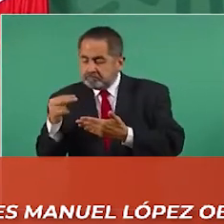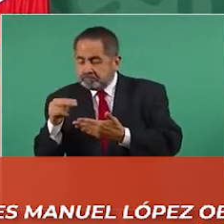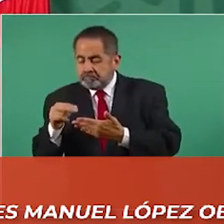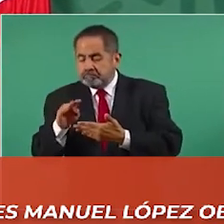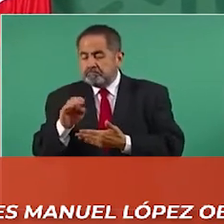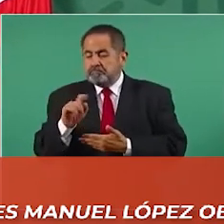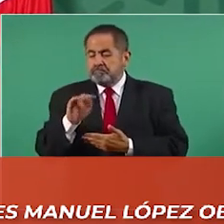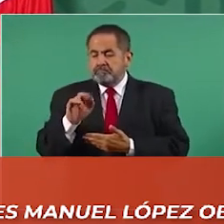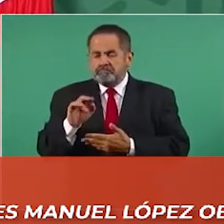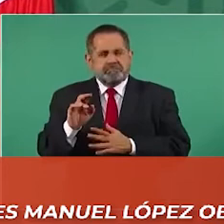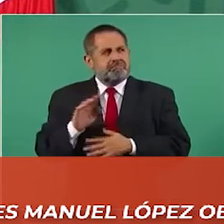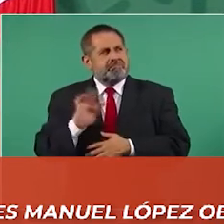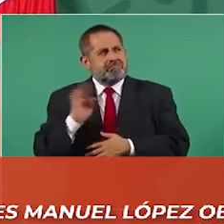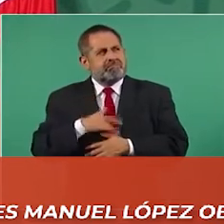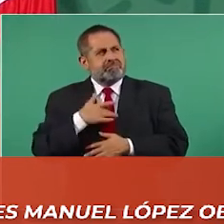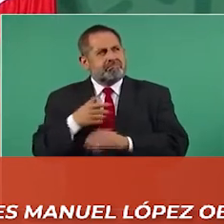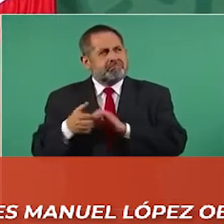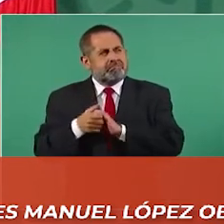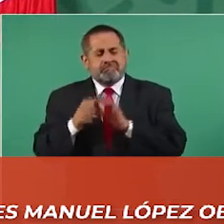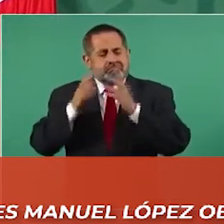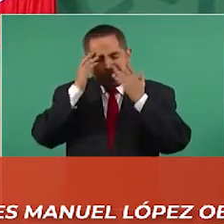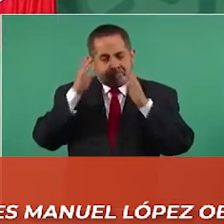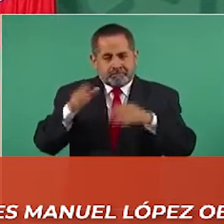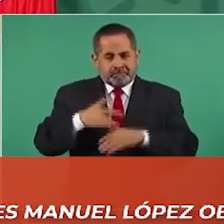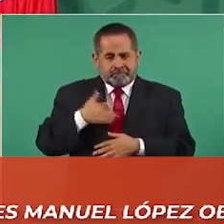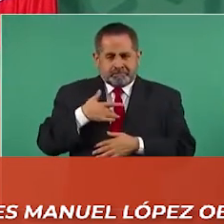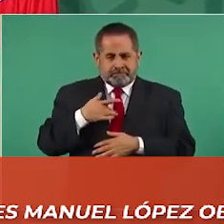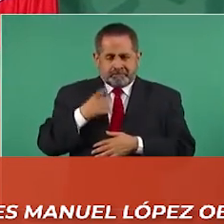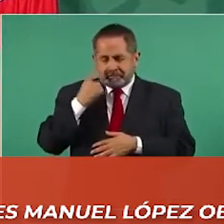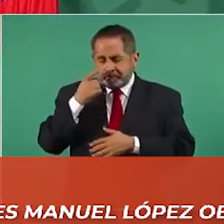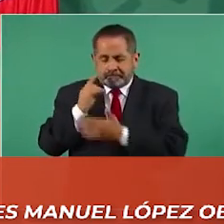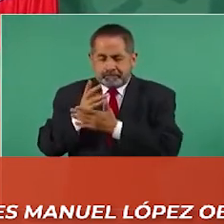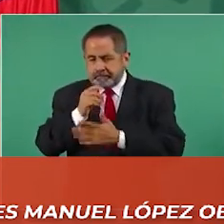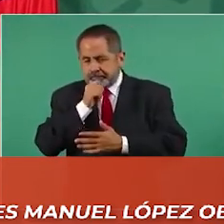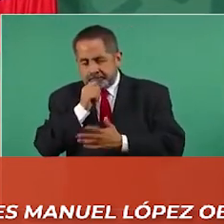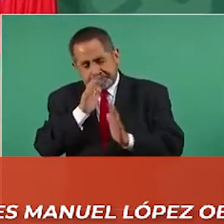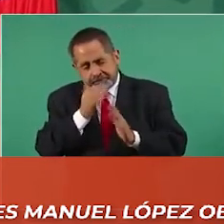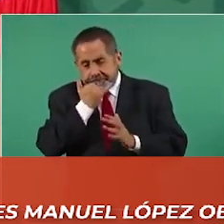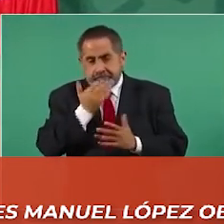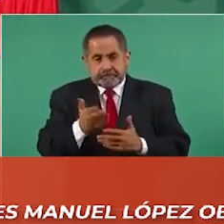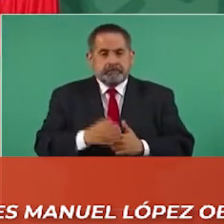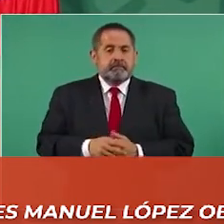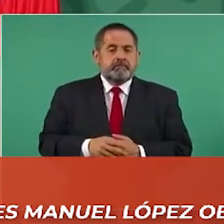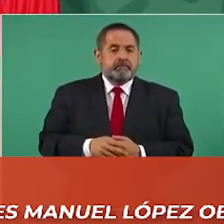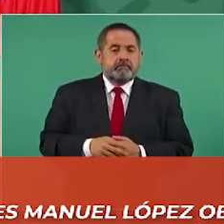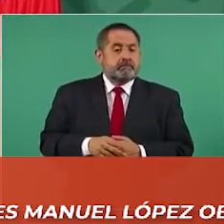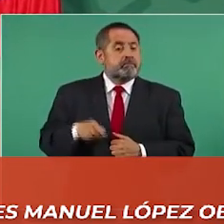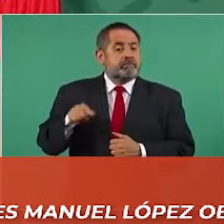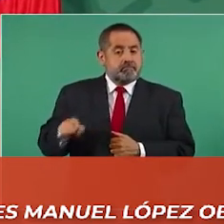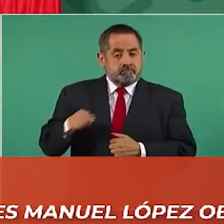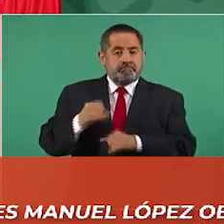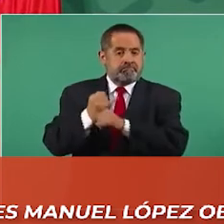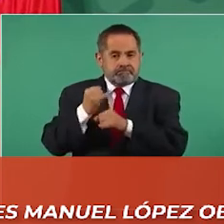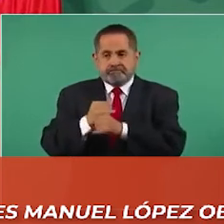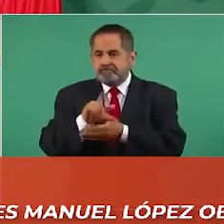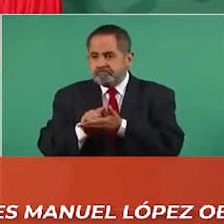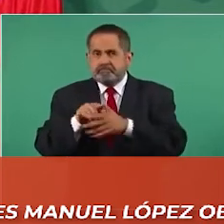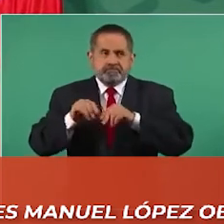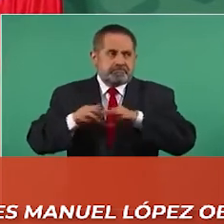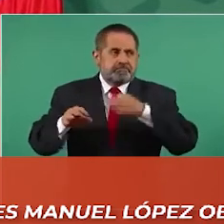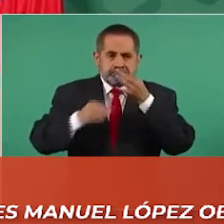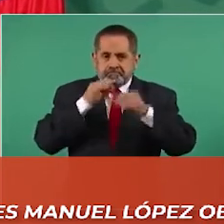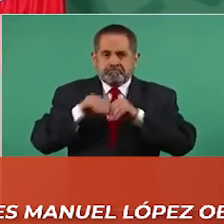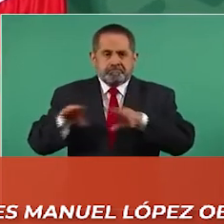conocerla, o a lo mejor sí en alguna ocasión, pero no la identifico. Actúa en las redes